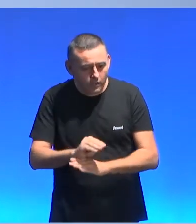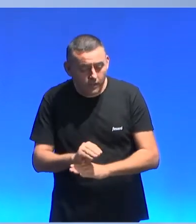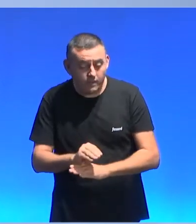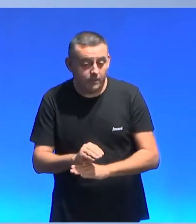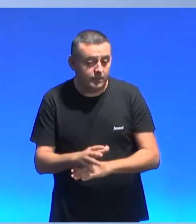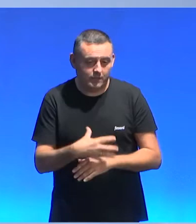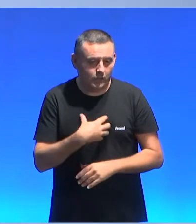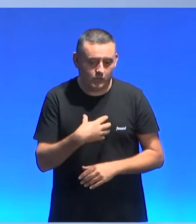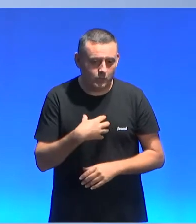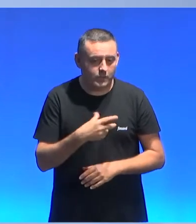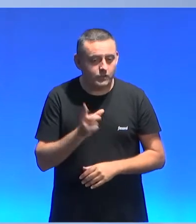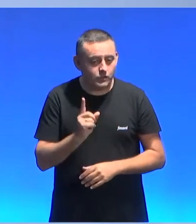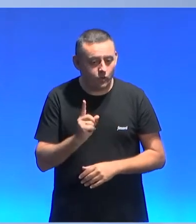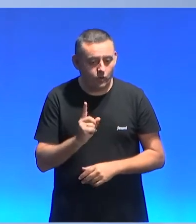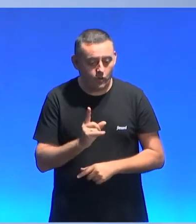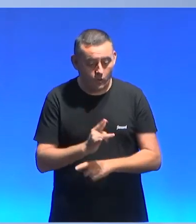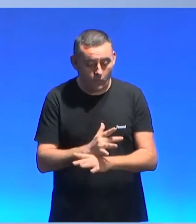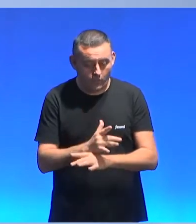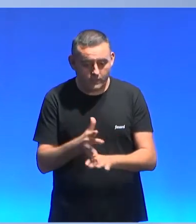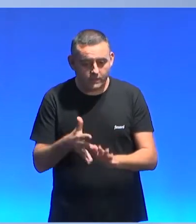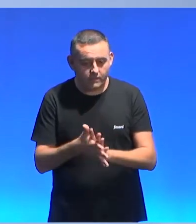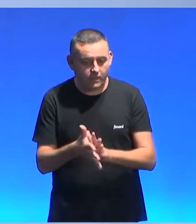solo con el verbo dejar.